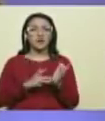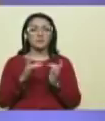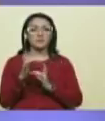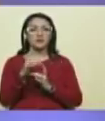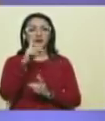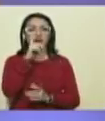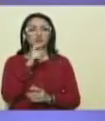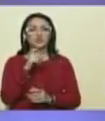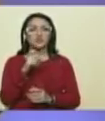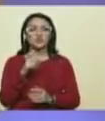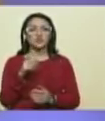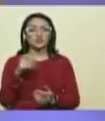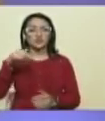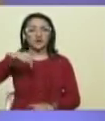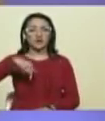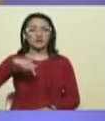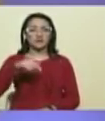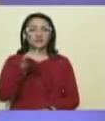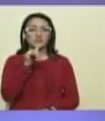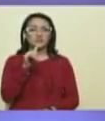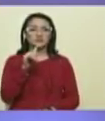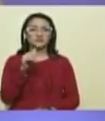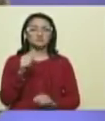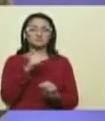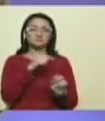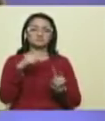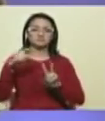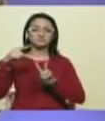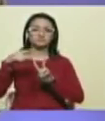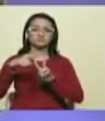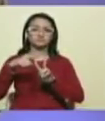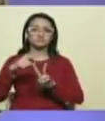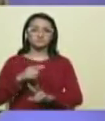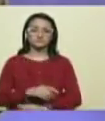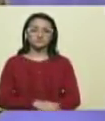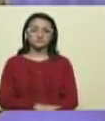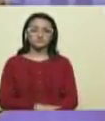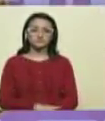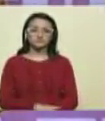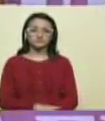del año entrante. Con esta información, nosotros retornamos nuevamente el pase a los estudios. Adelante.